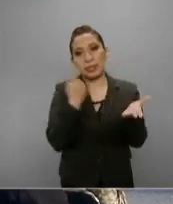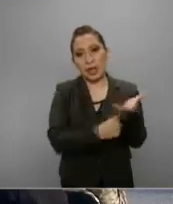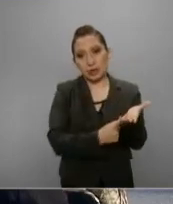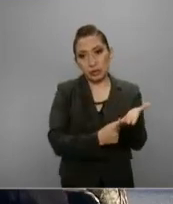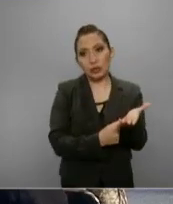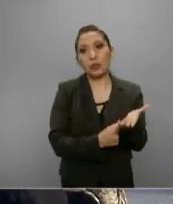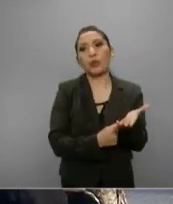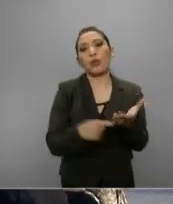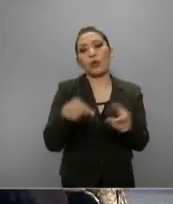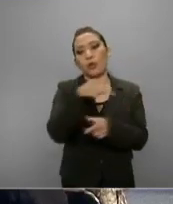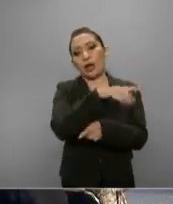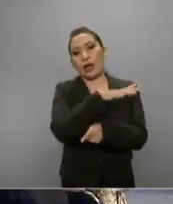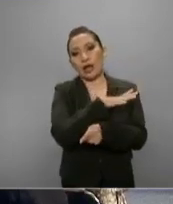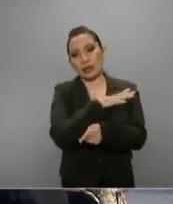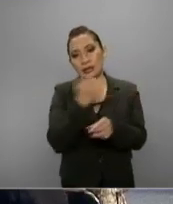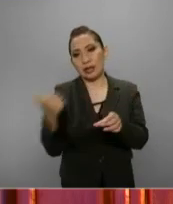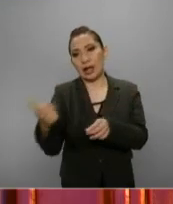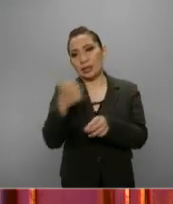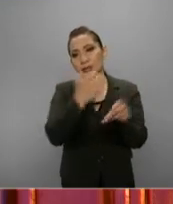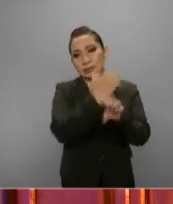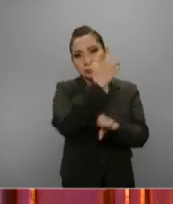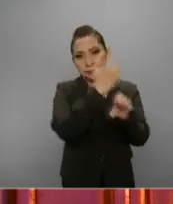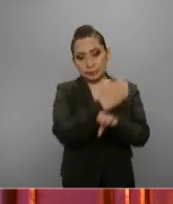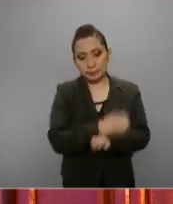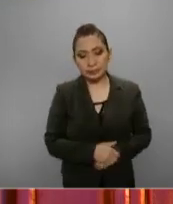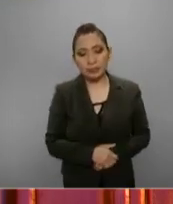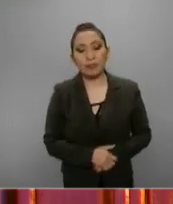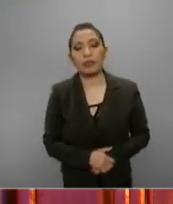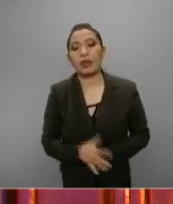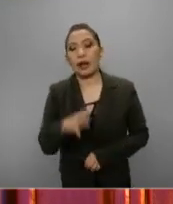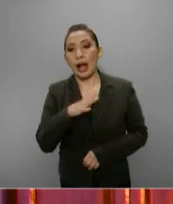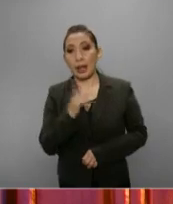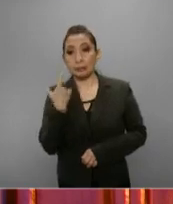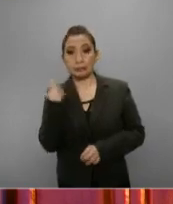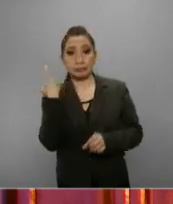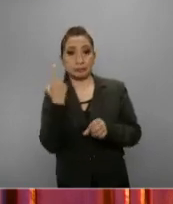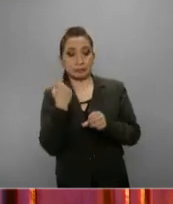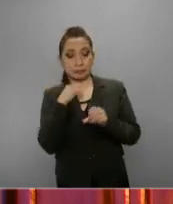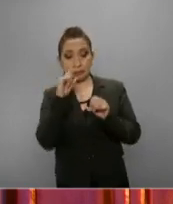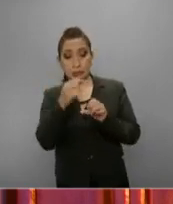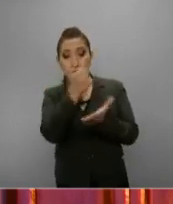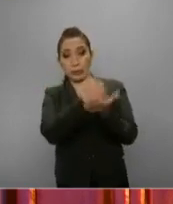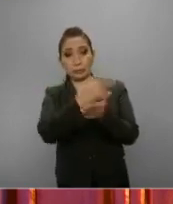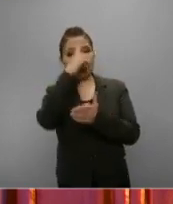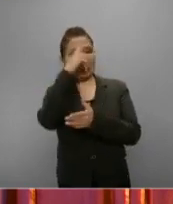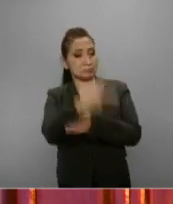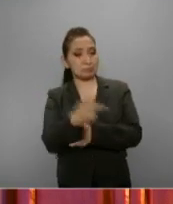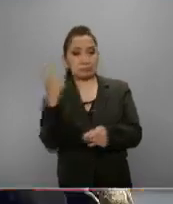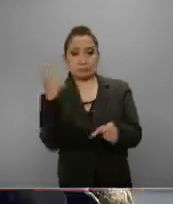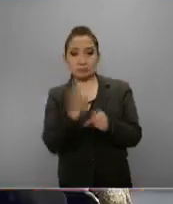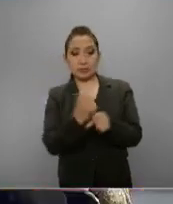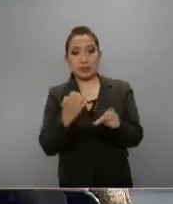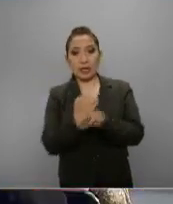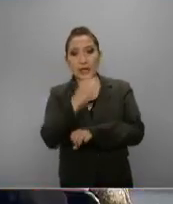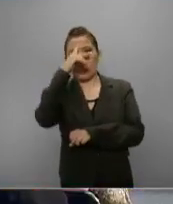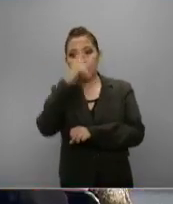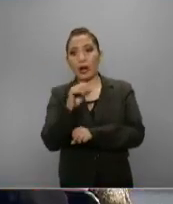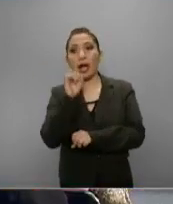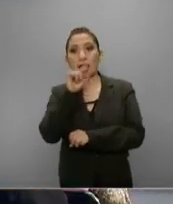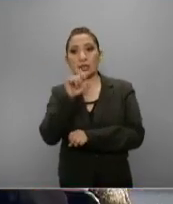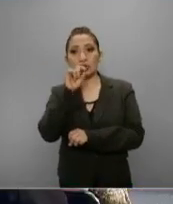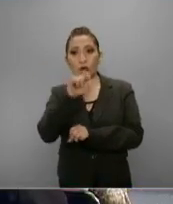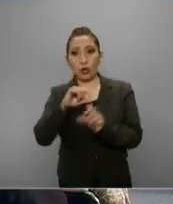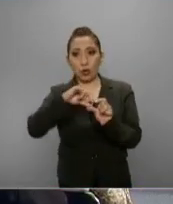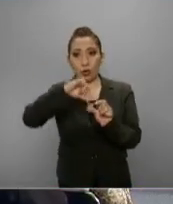es decir, por cantidad de casos que se han confirmado, estando bajo este esquema Ciudad de México, Estado de México y